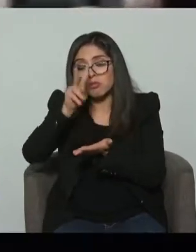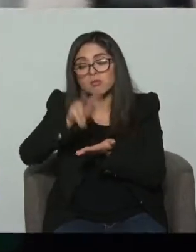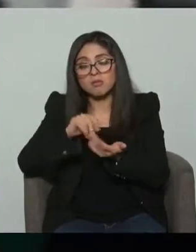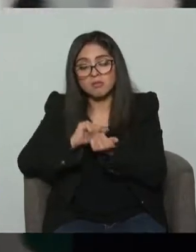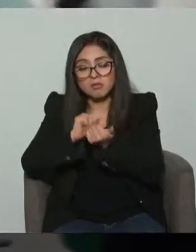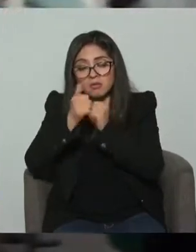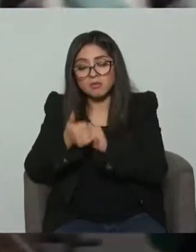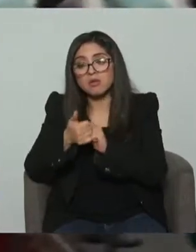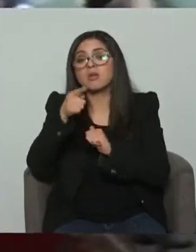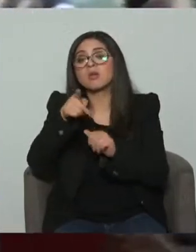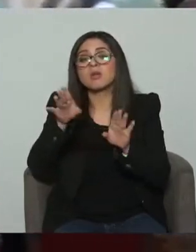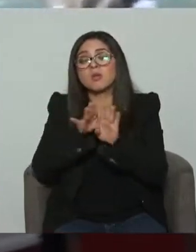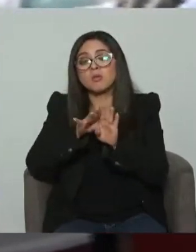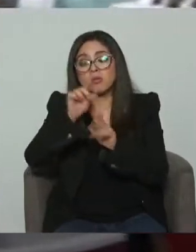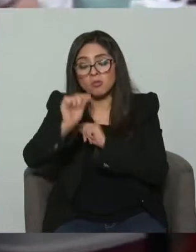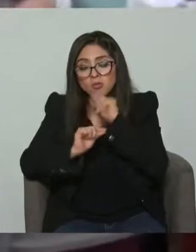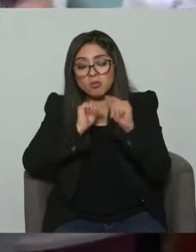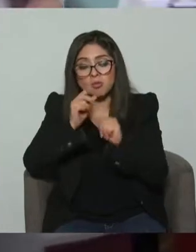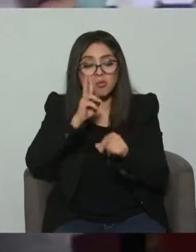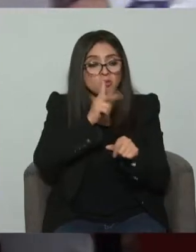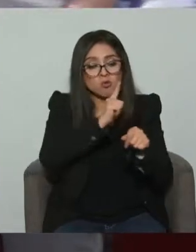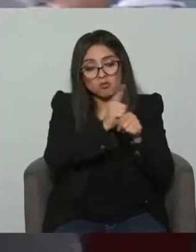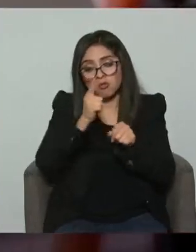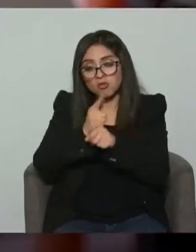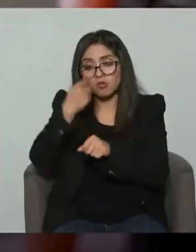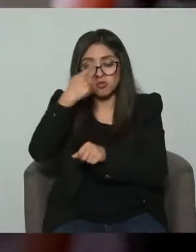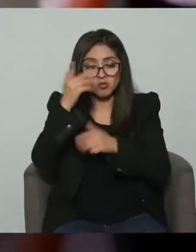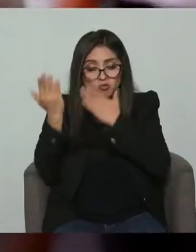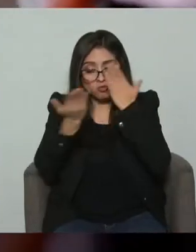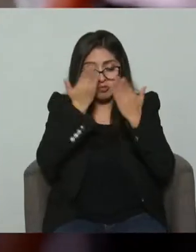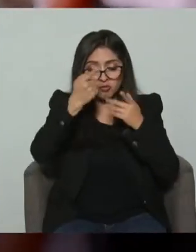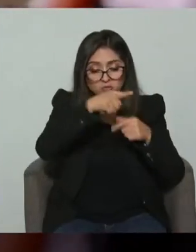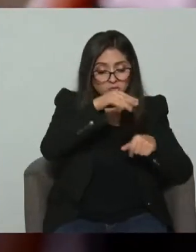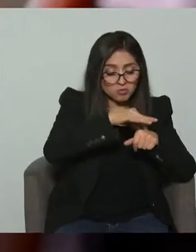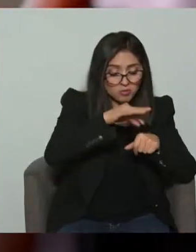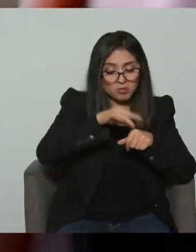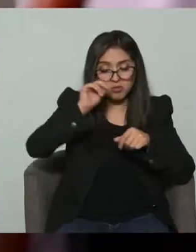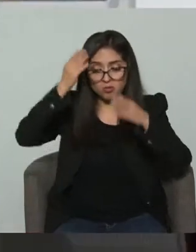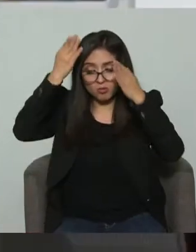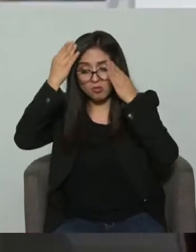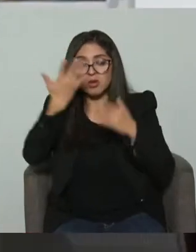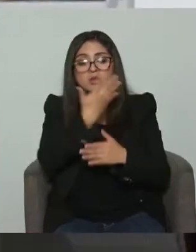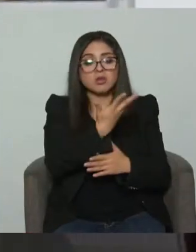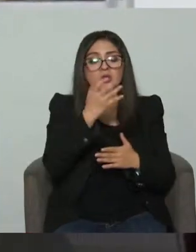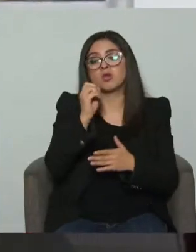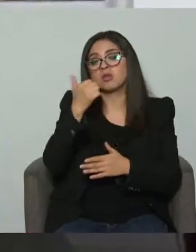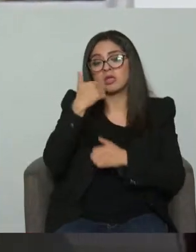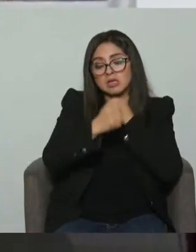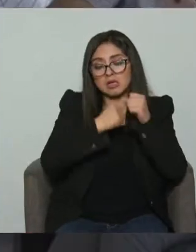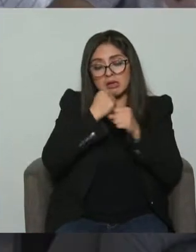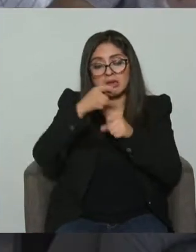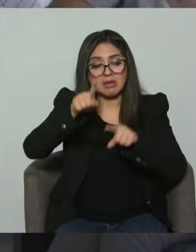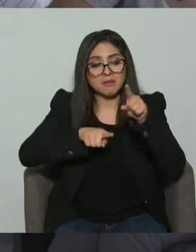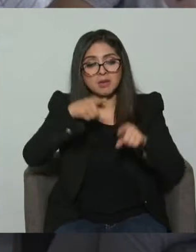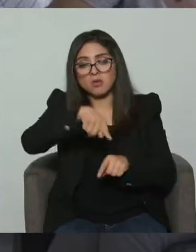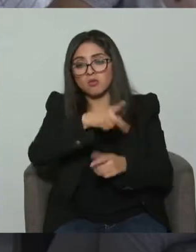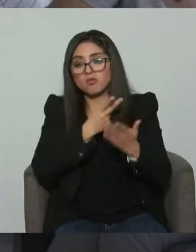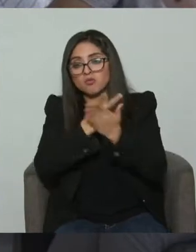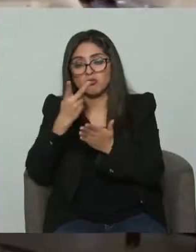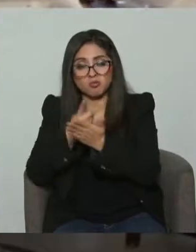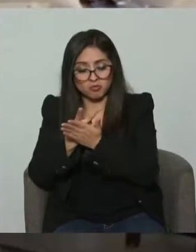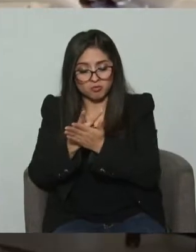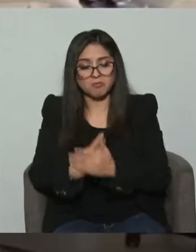ver que finalicen sus carreras con éxito en 6 y 5 años, dependiendo de la disciplina. Vemos que los